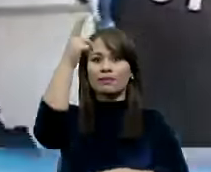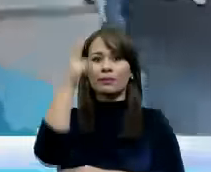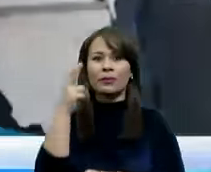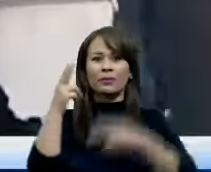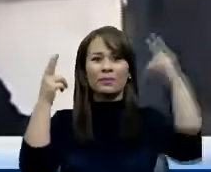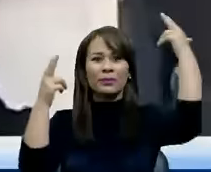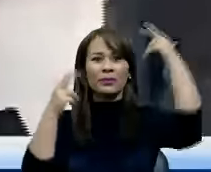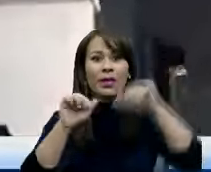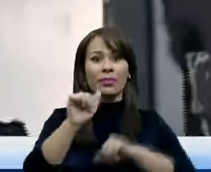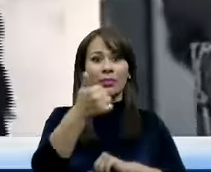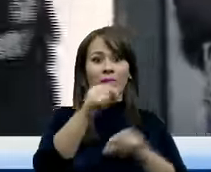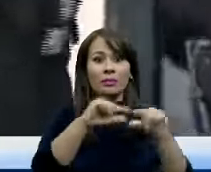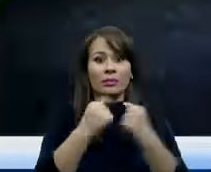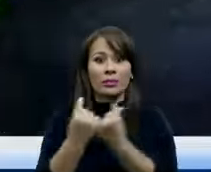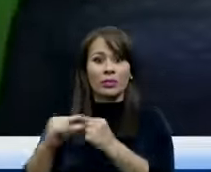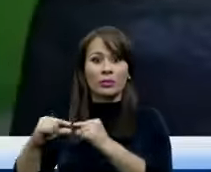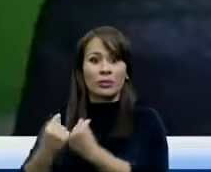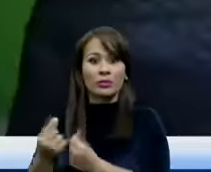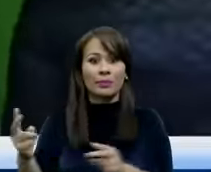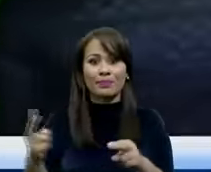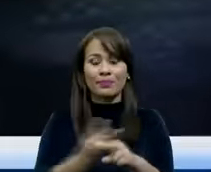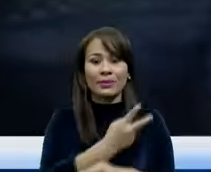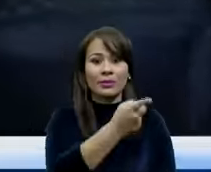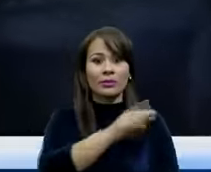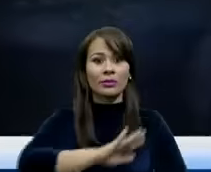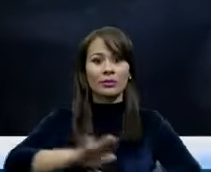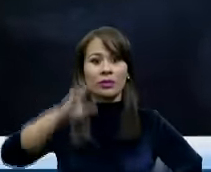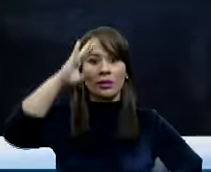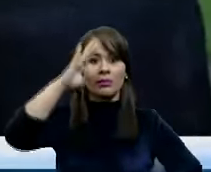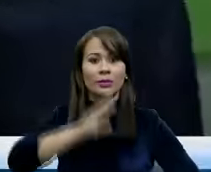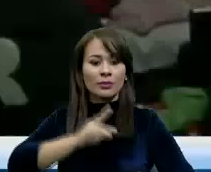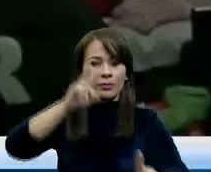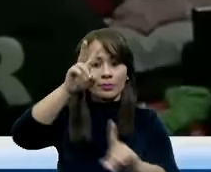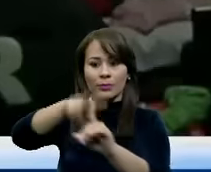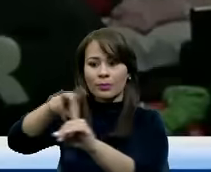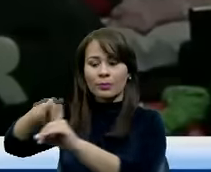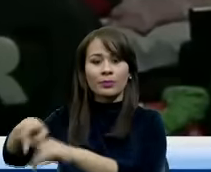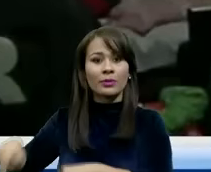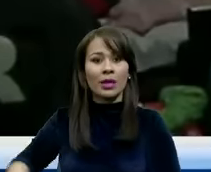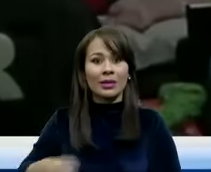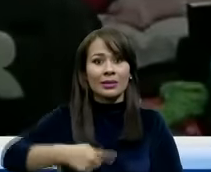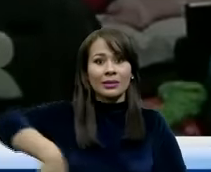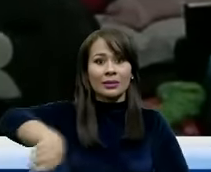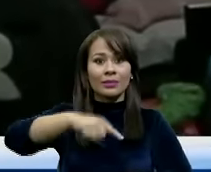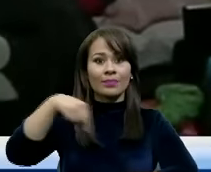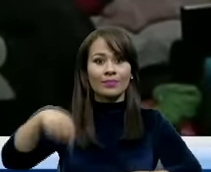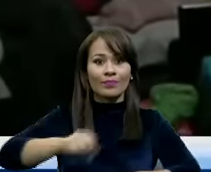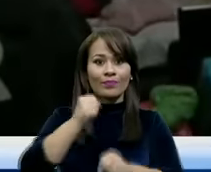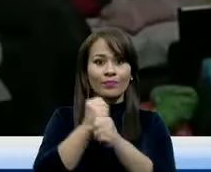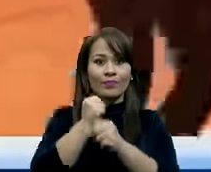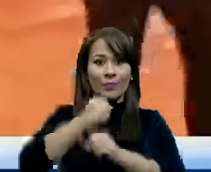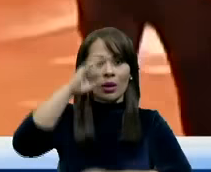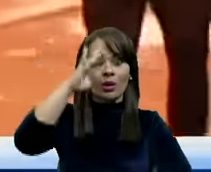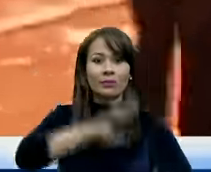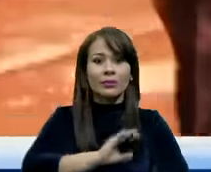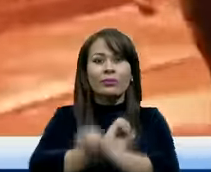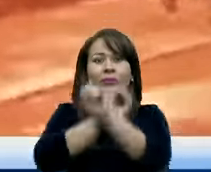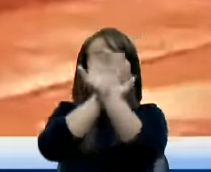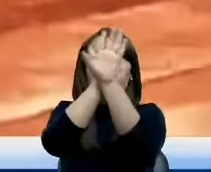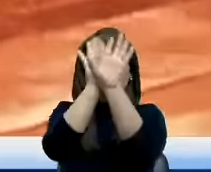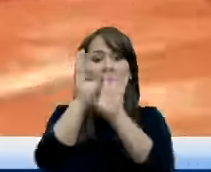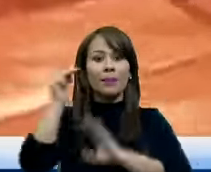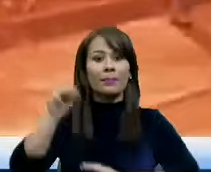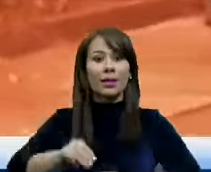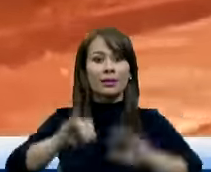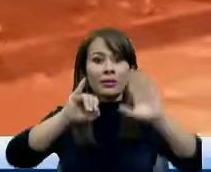Piso. 10 bandas fueron desarticuladas en el operativo policial Jaque Mate 1, que se realizó la madrugada de este martes simultáneamente